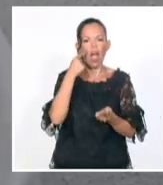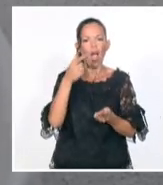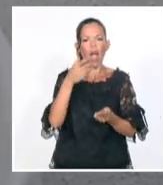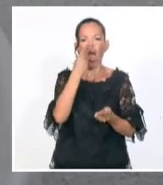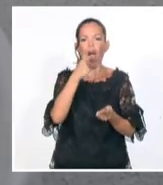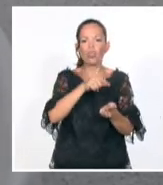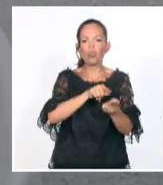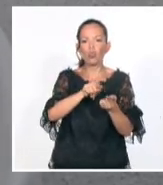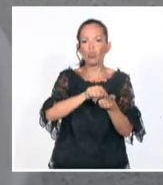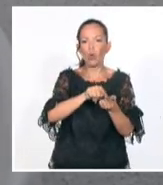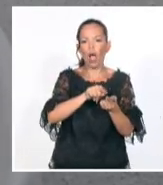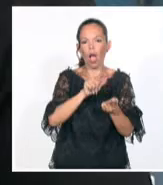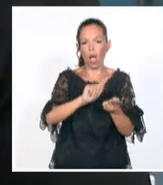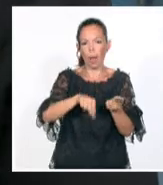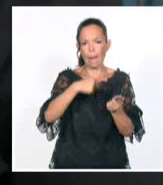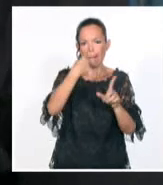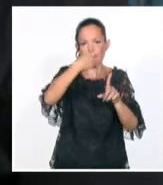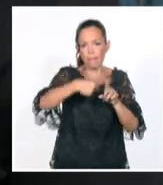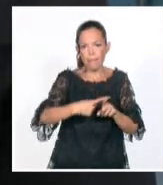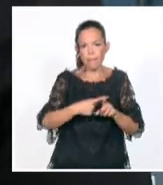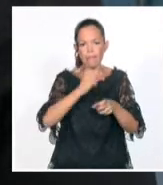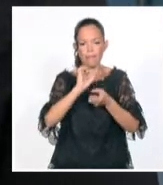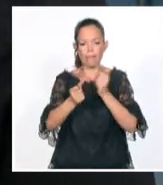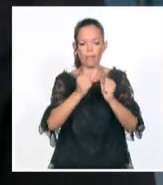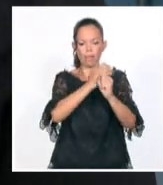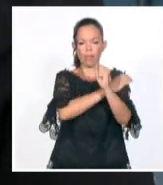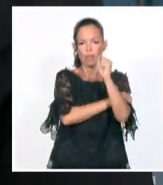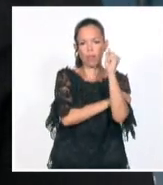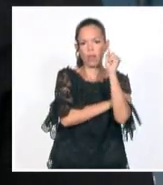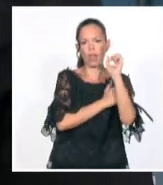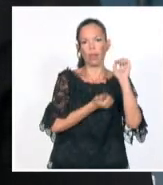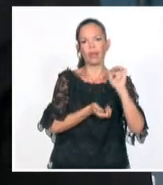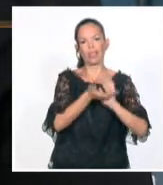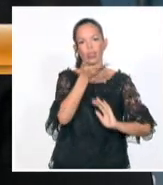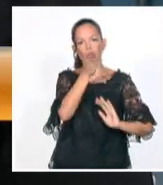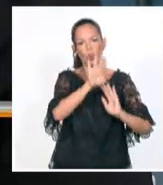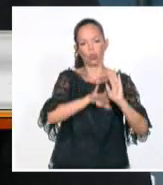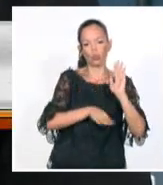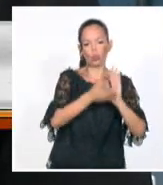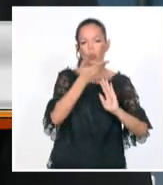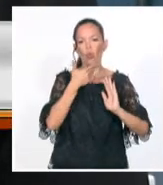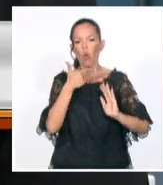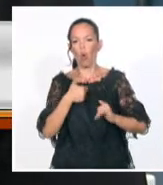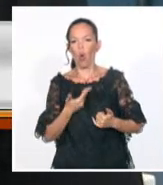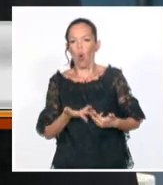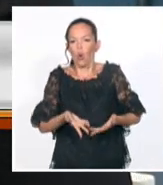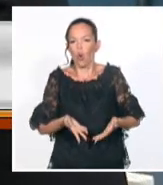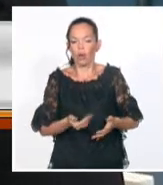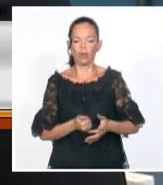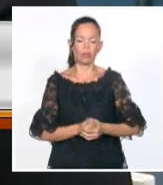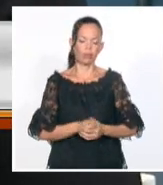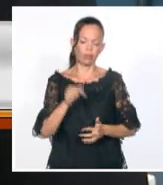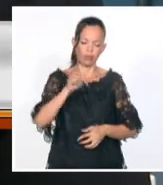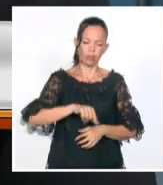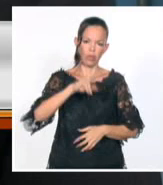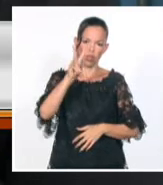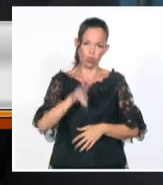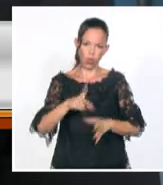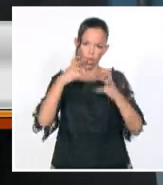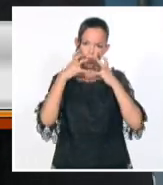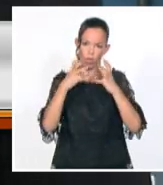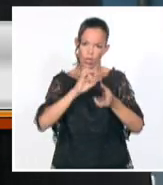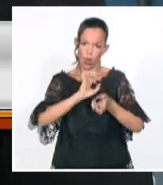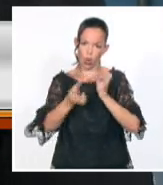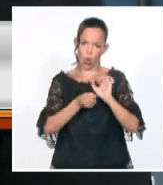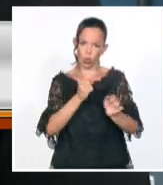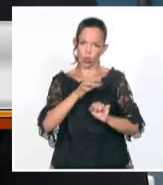arterial y el control de la misma. En Venezuela es importante la lucha contra la diabetes mellitus porque es la